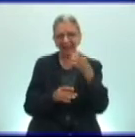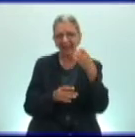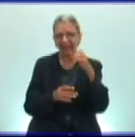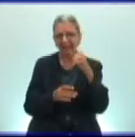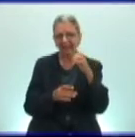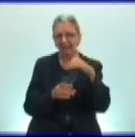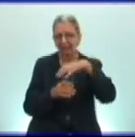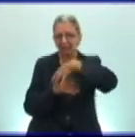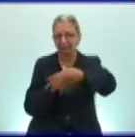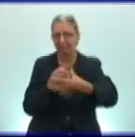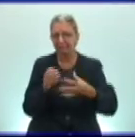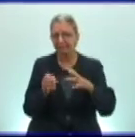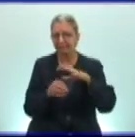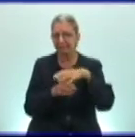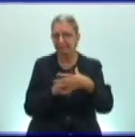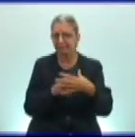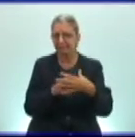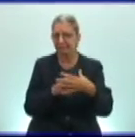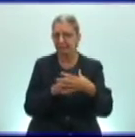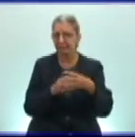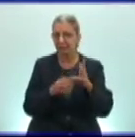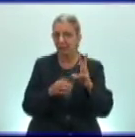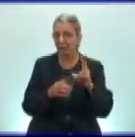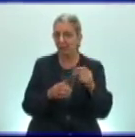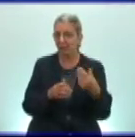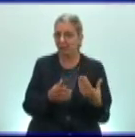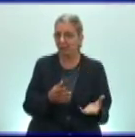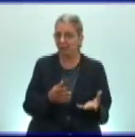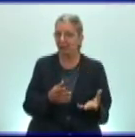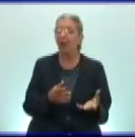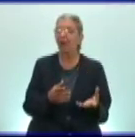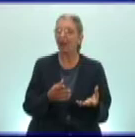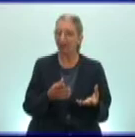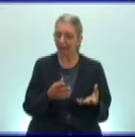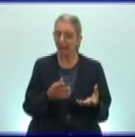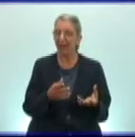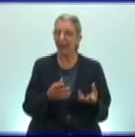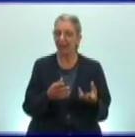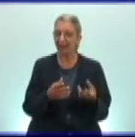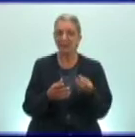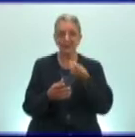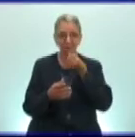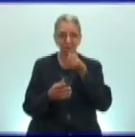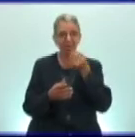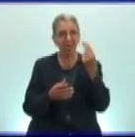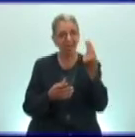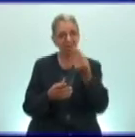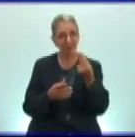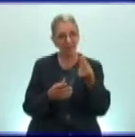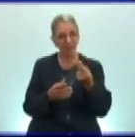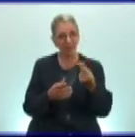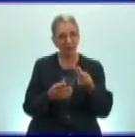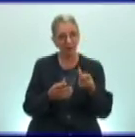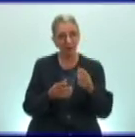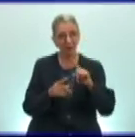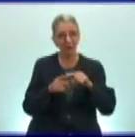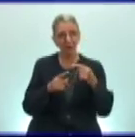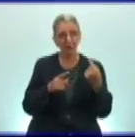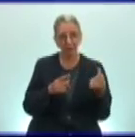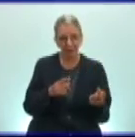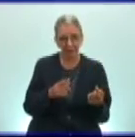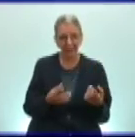su envoltura. Por supuesto, quiero recordar con ustedes analizando la distribución electrónica de este